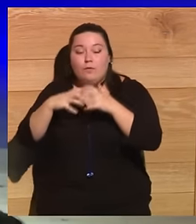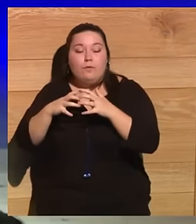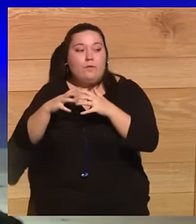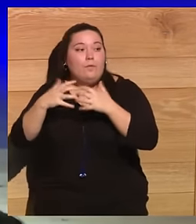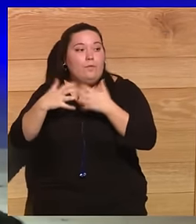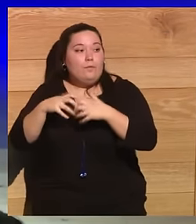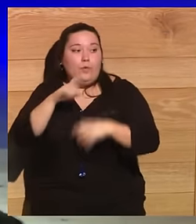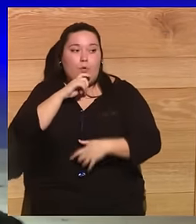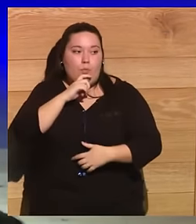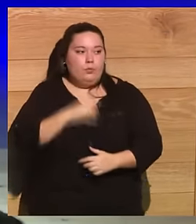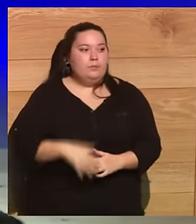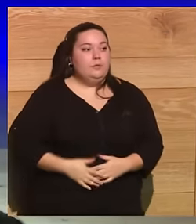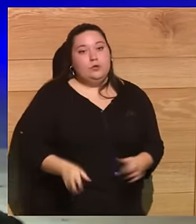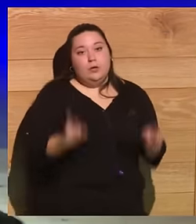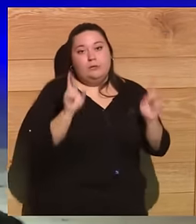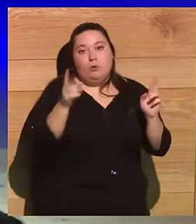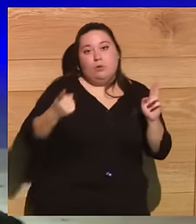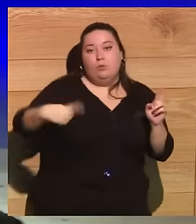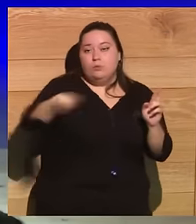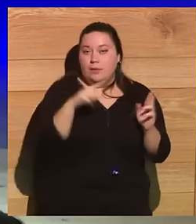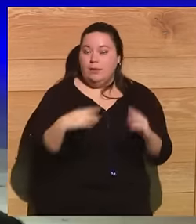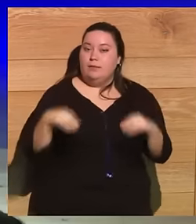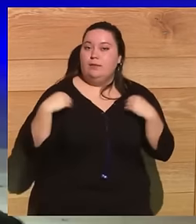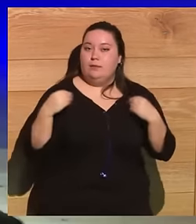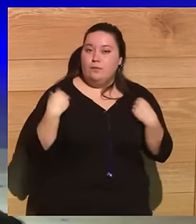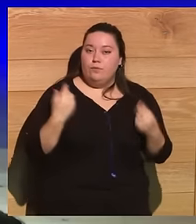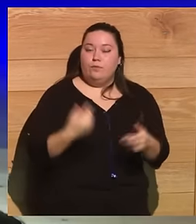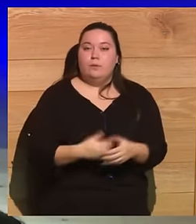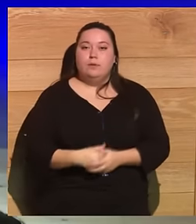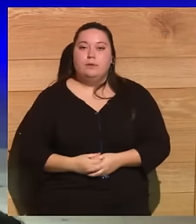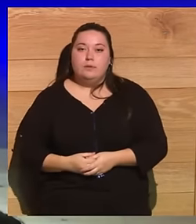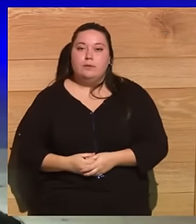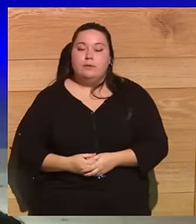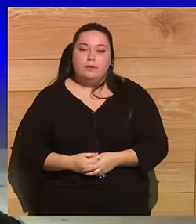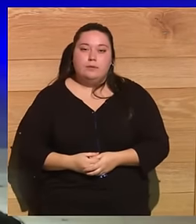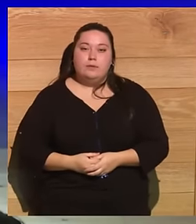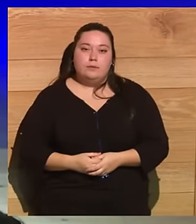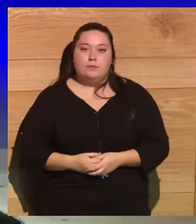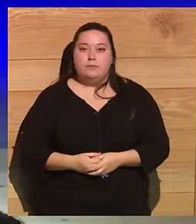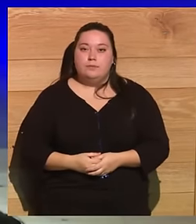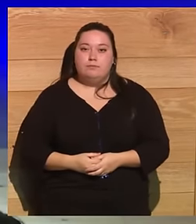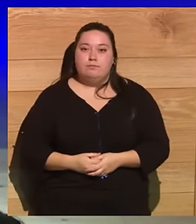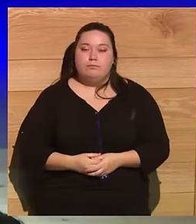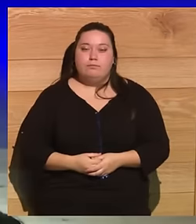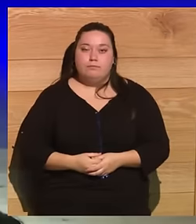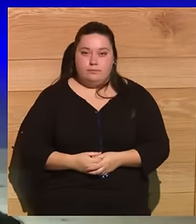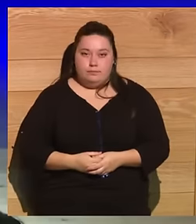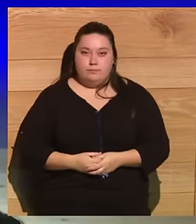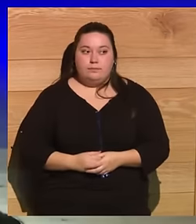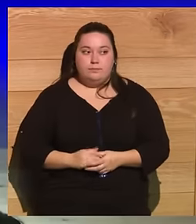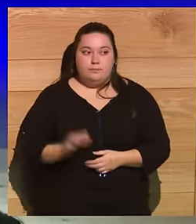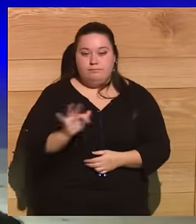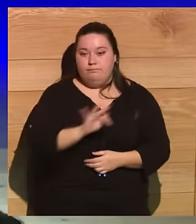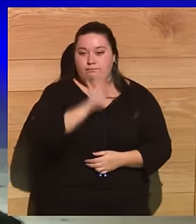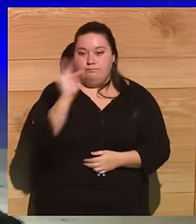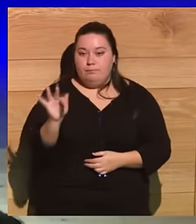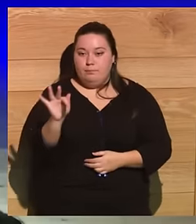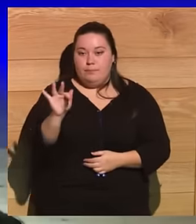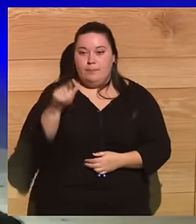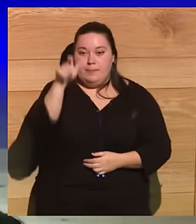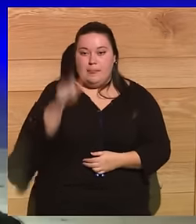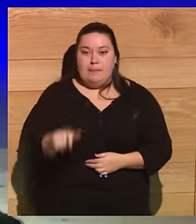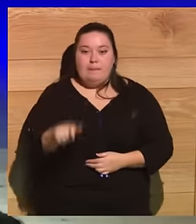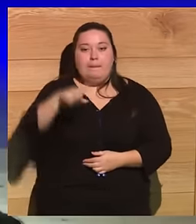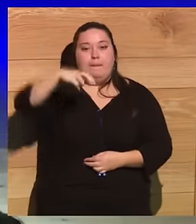cerebro. Así que nada, espero que disfruten mucho de todos estos conocimientos. Le paso la palabra a